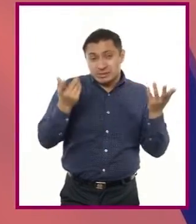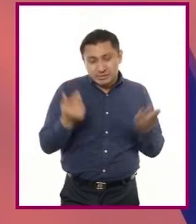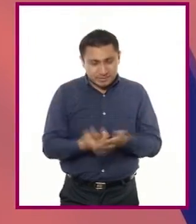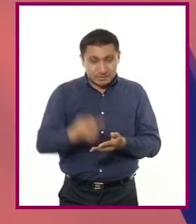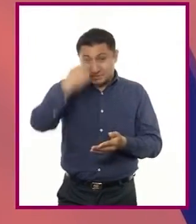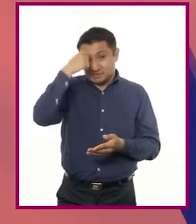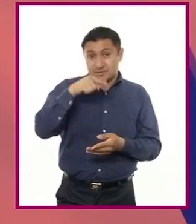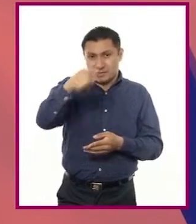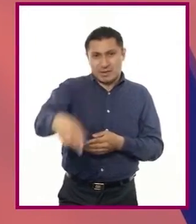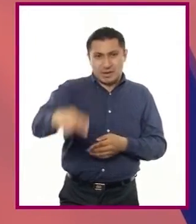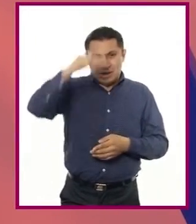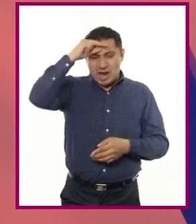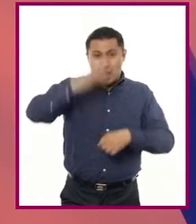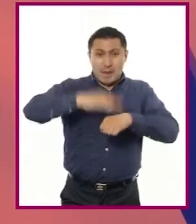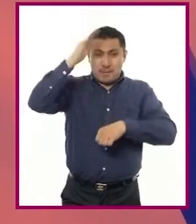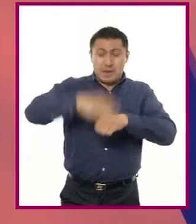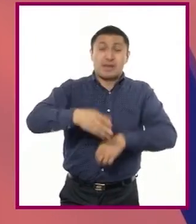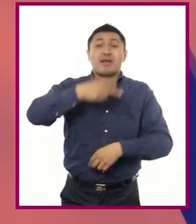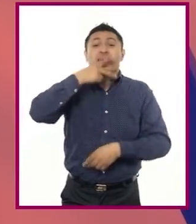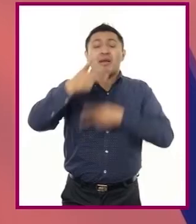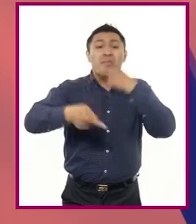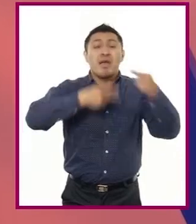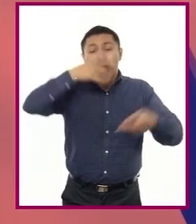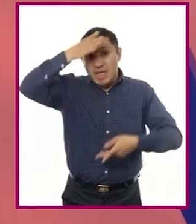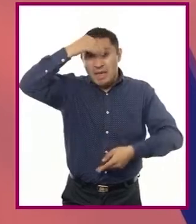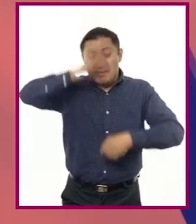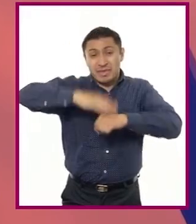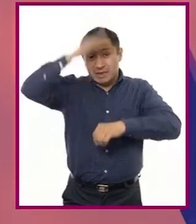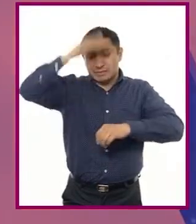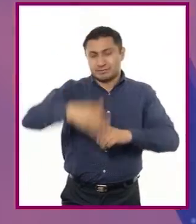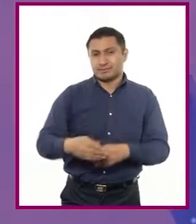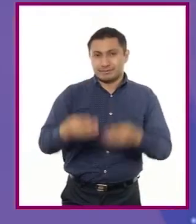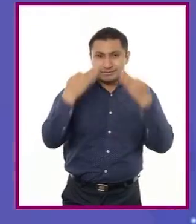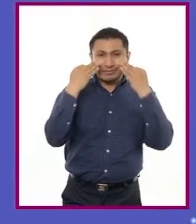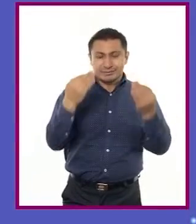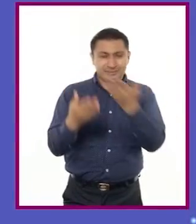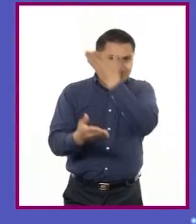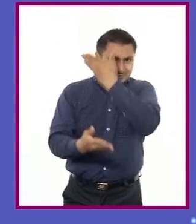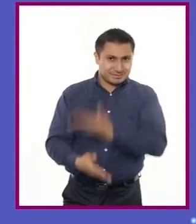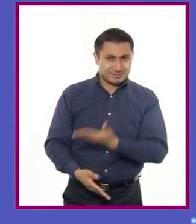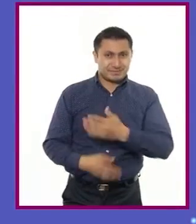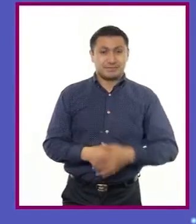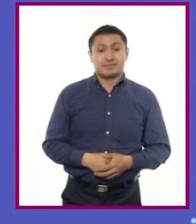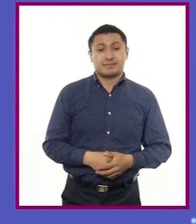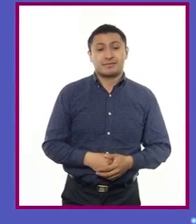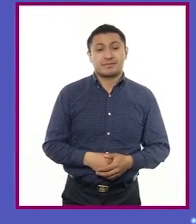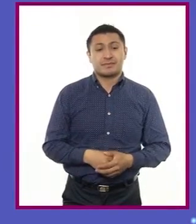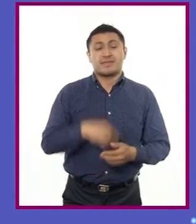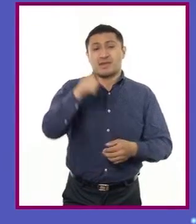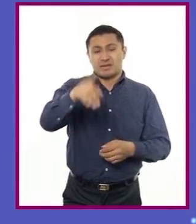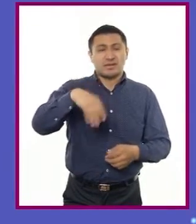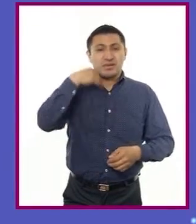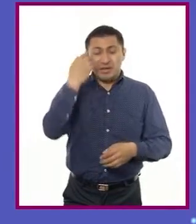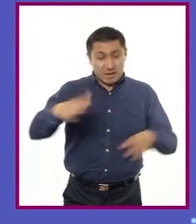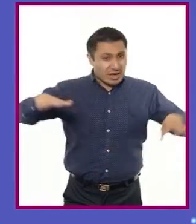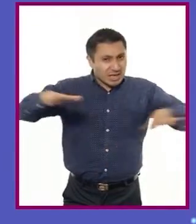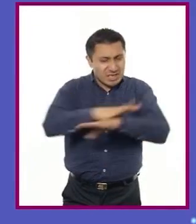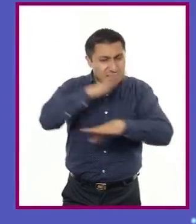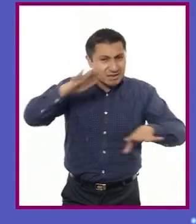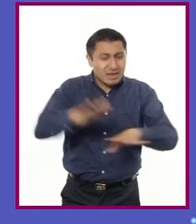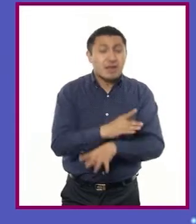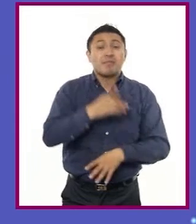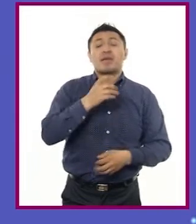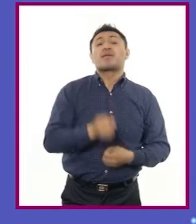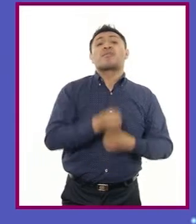para incrementar nuestro vocabulario. Observen esta viñeta. Intenten cambiar la expresión